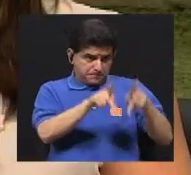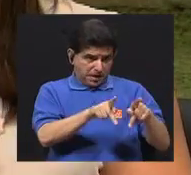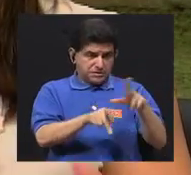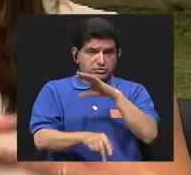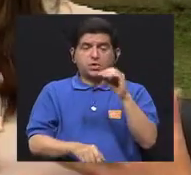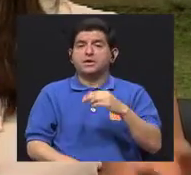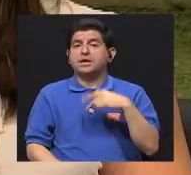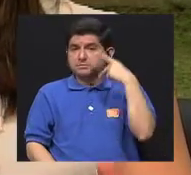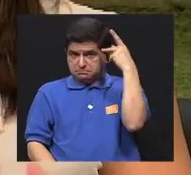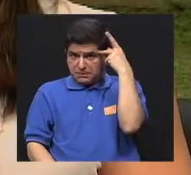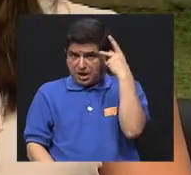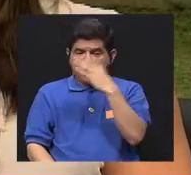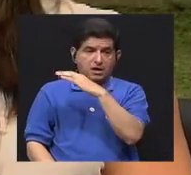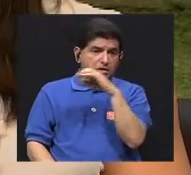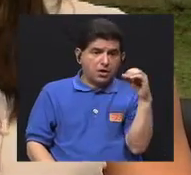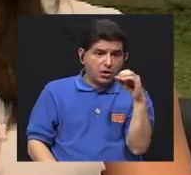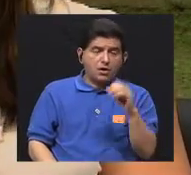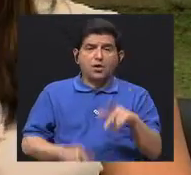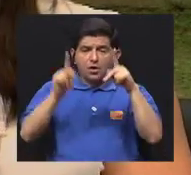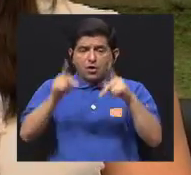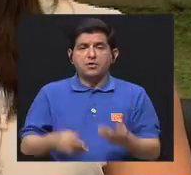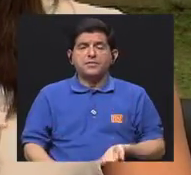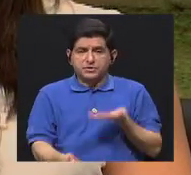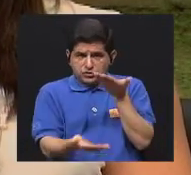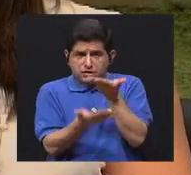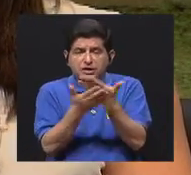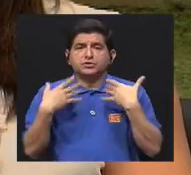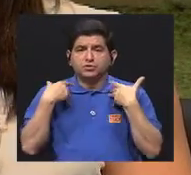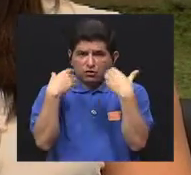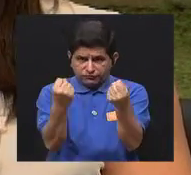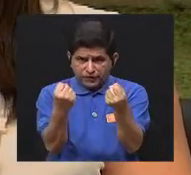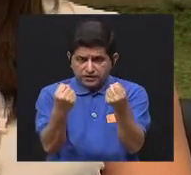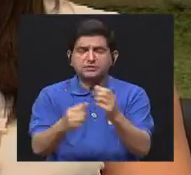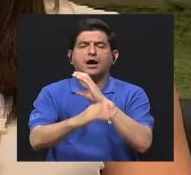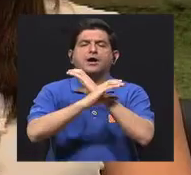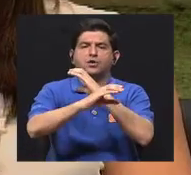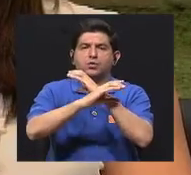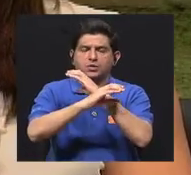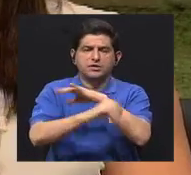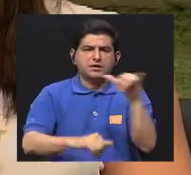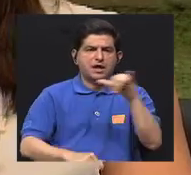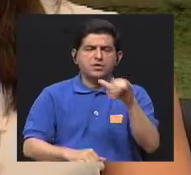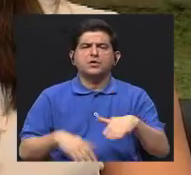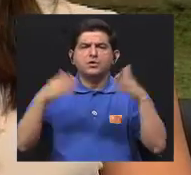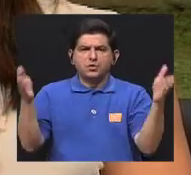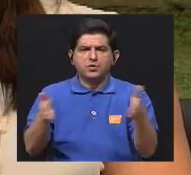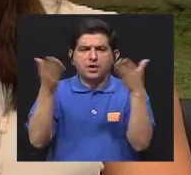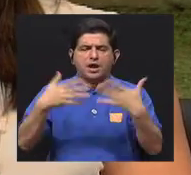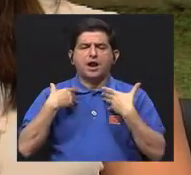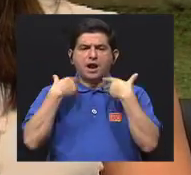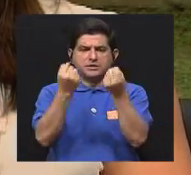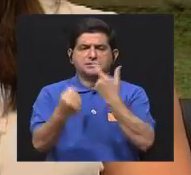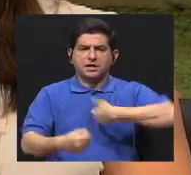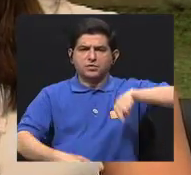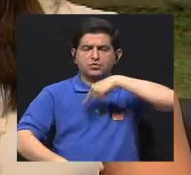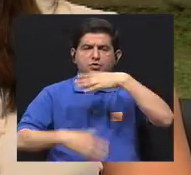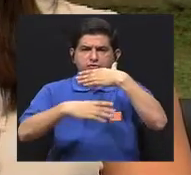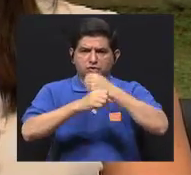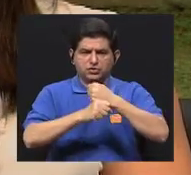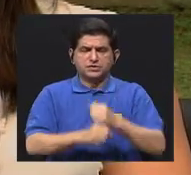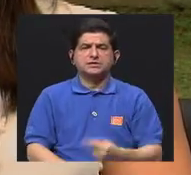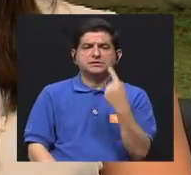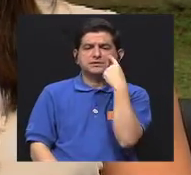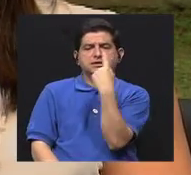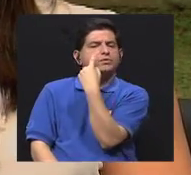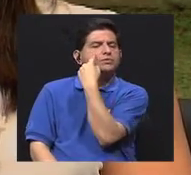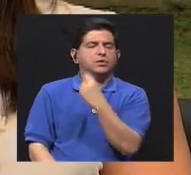como padres o ofertores de salud, del cuidado y la promoción de la salud que podamos ejercer en nuestros